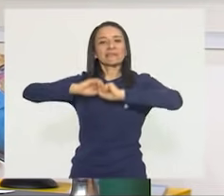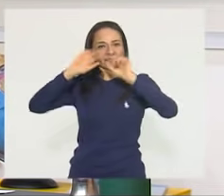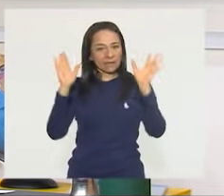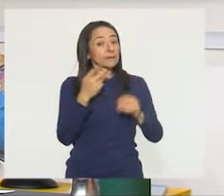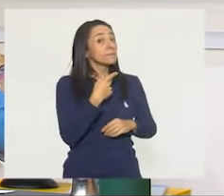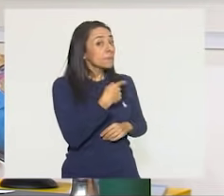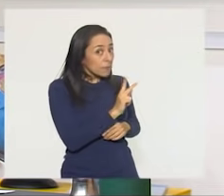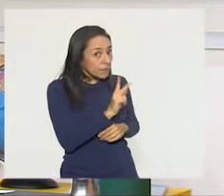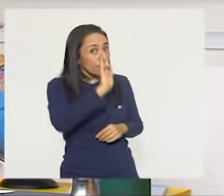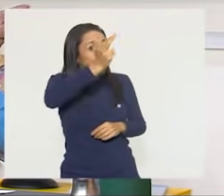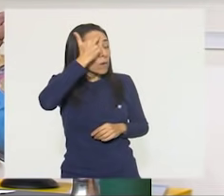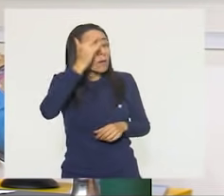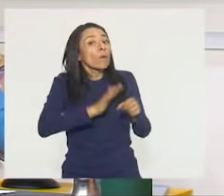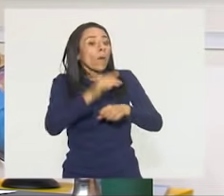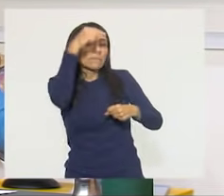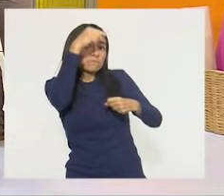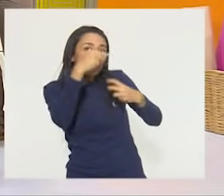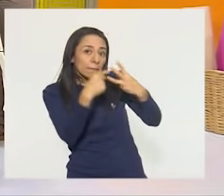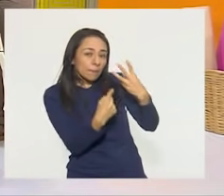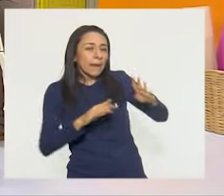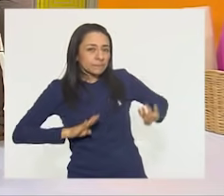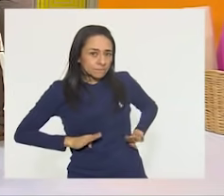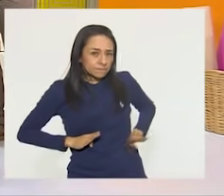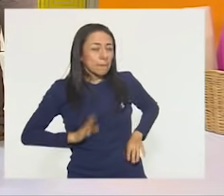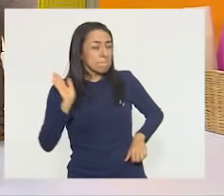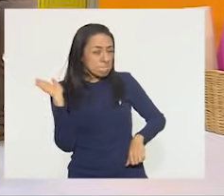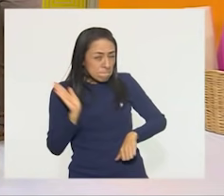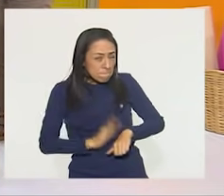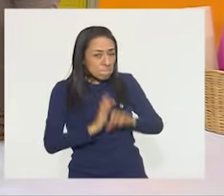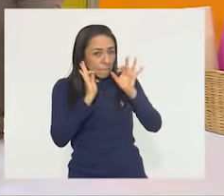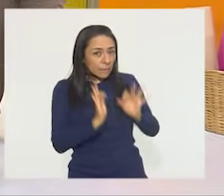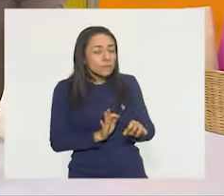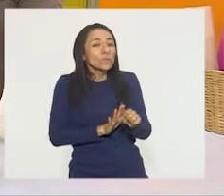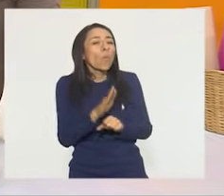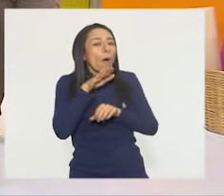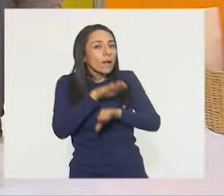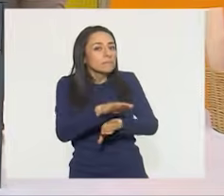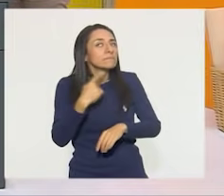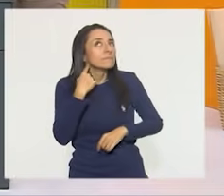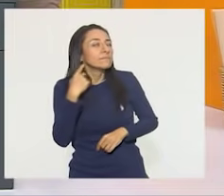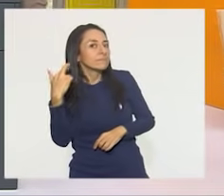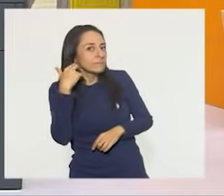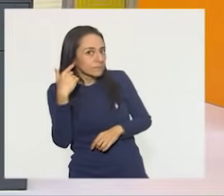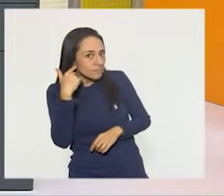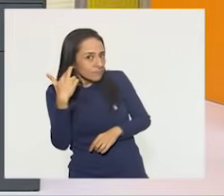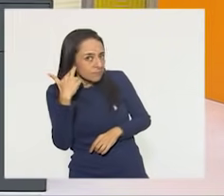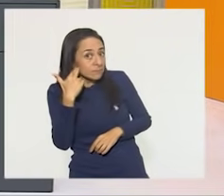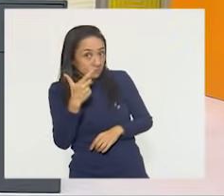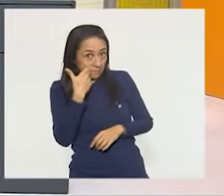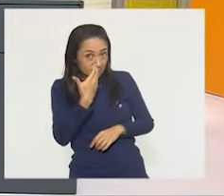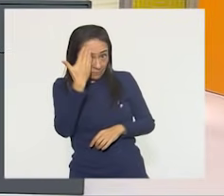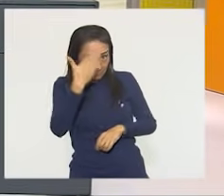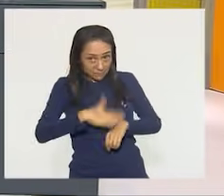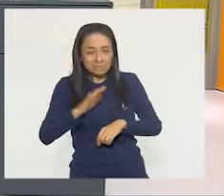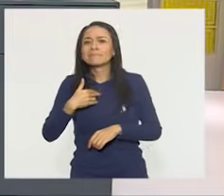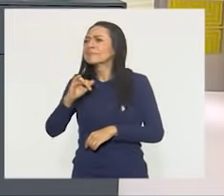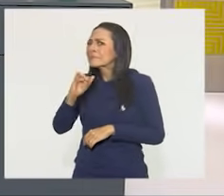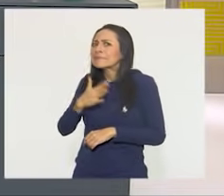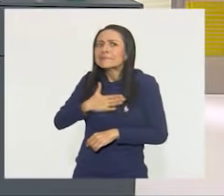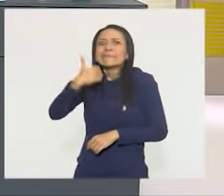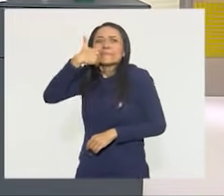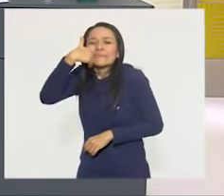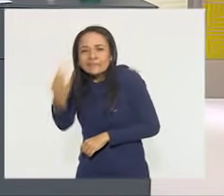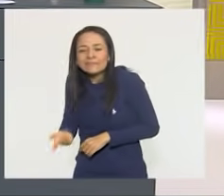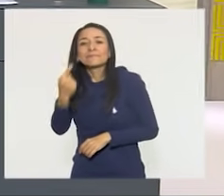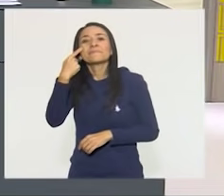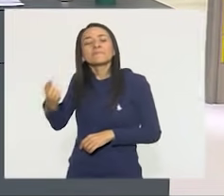principalmente sobre el sonido. ¿Te parecería conocerlo? Me encantaría, por favor. Bueno, pues bien, déjame contarte sobre el video que nos contó de